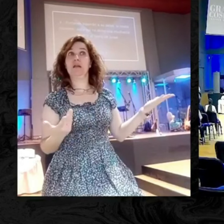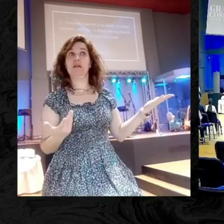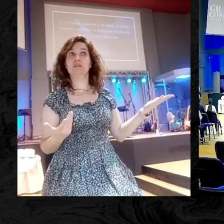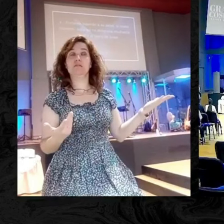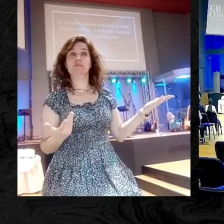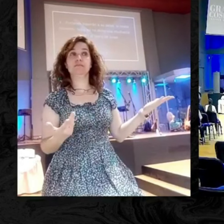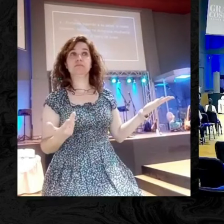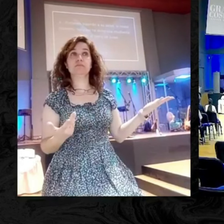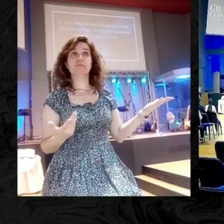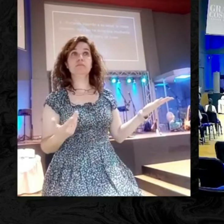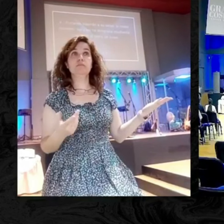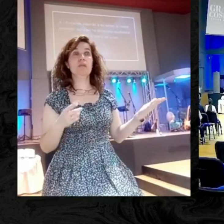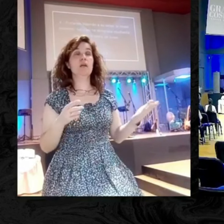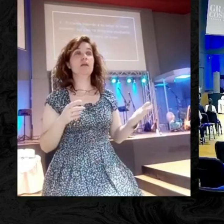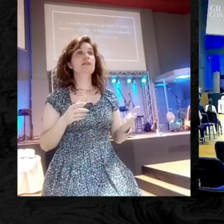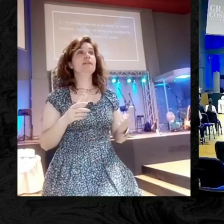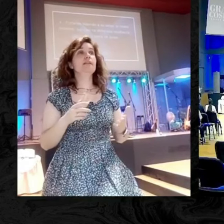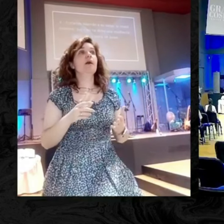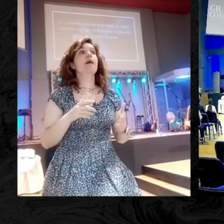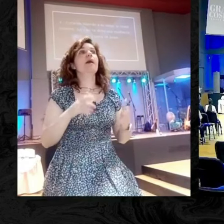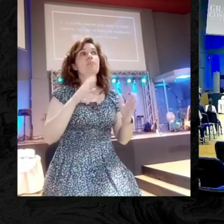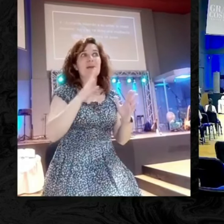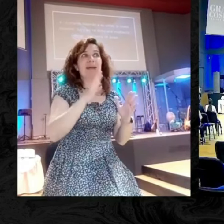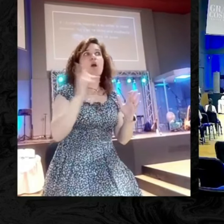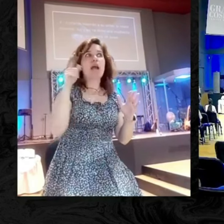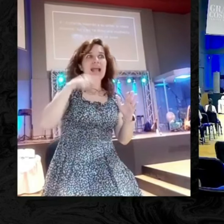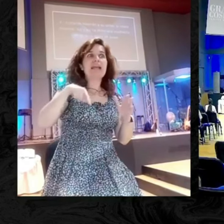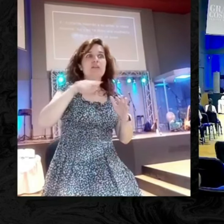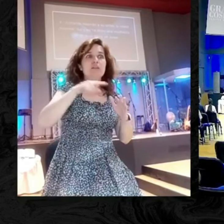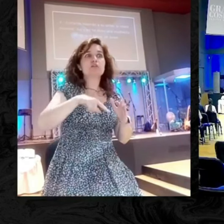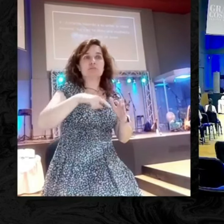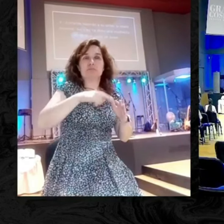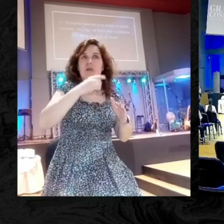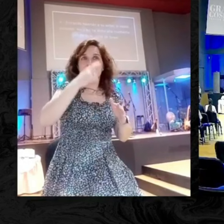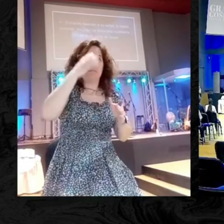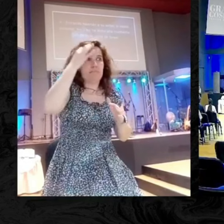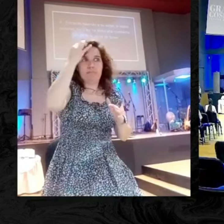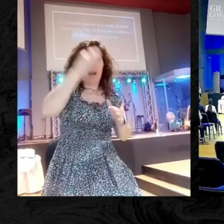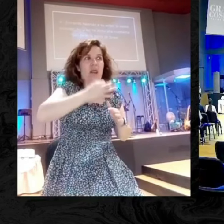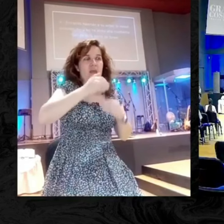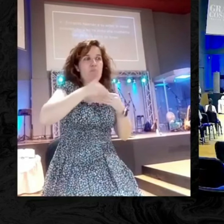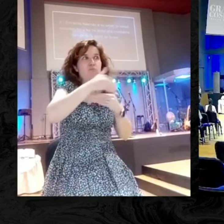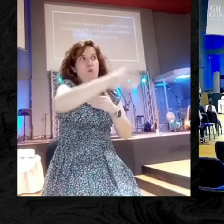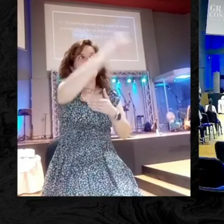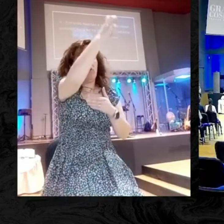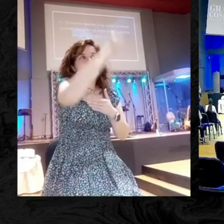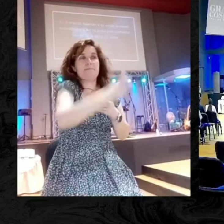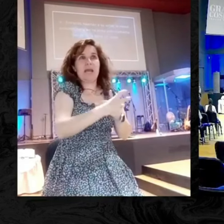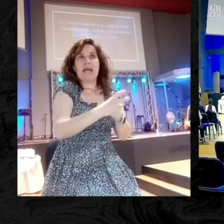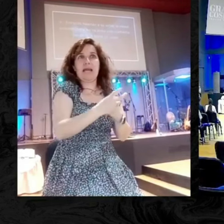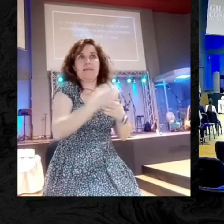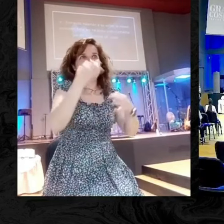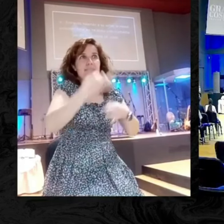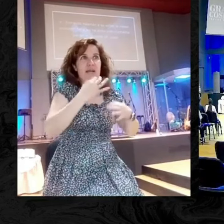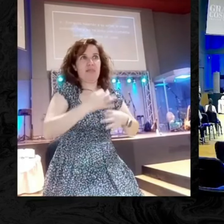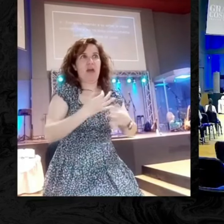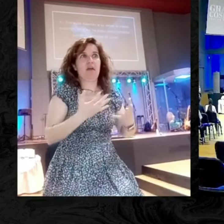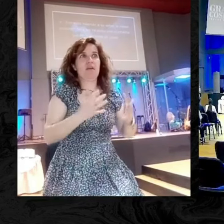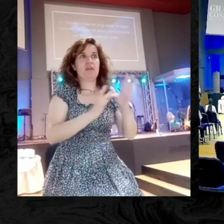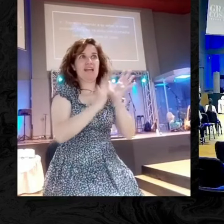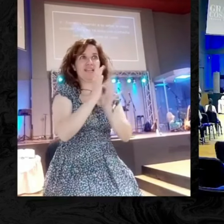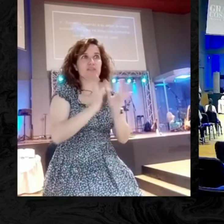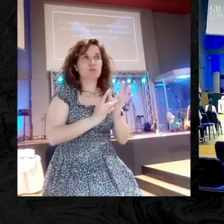distinta pero creían que El Mesías tenía que reinar sobre todo el mundo y liberar a Israel de los